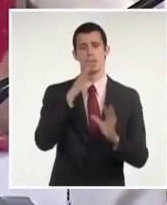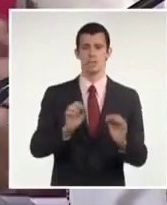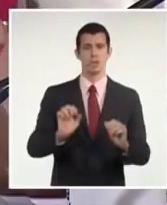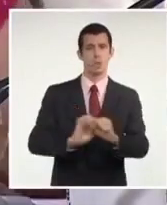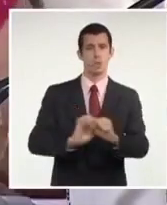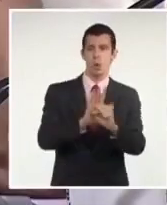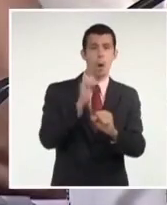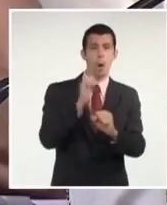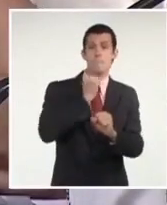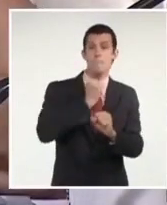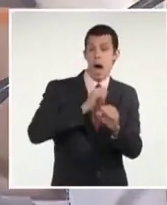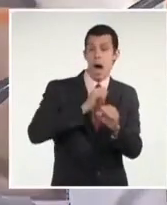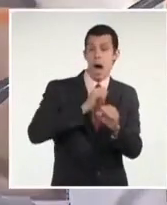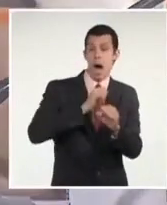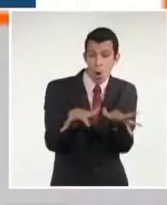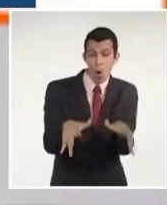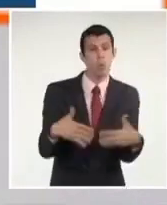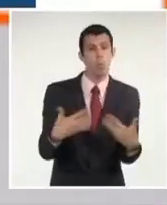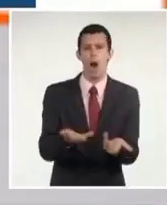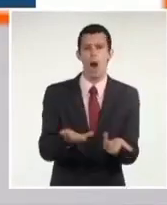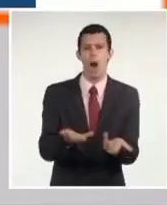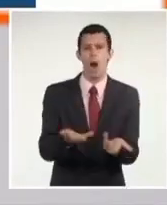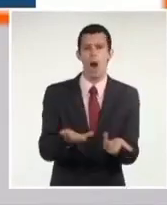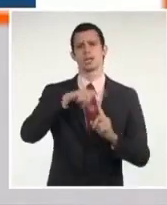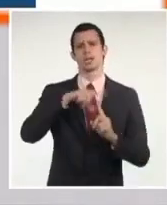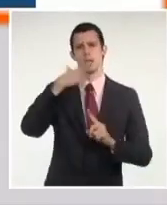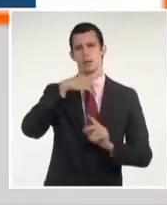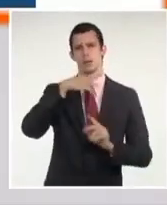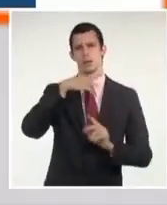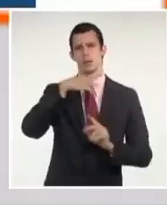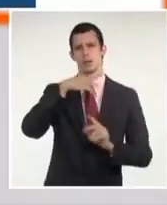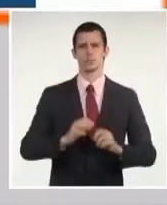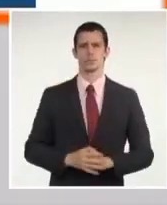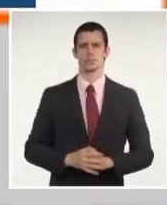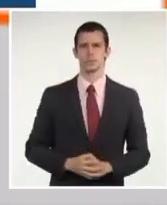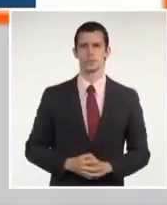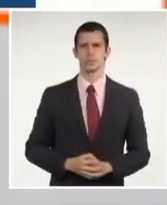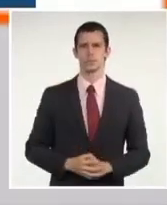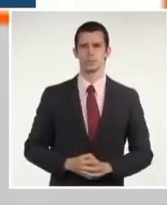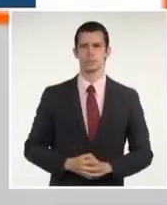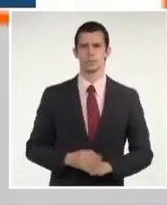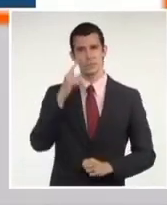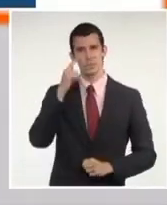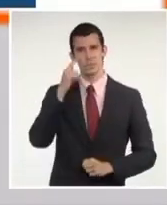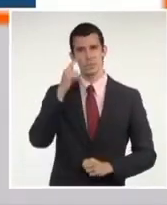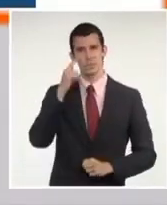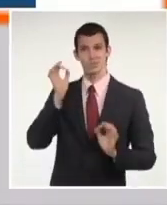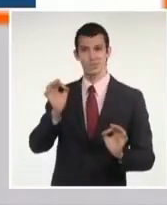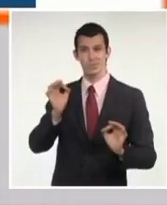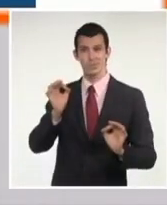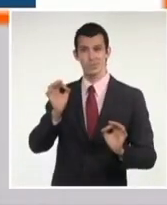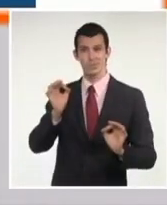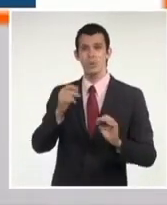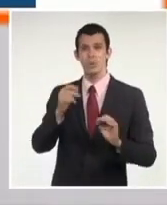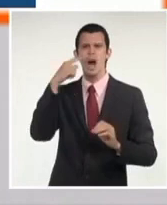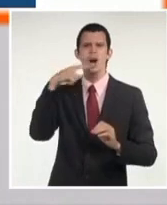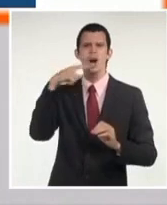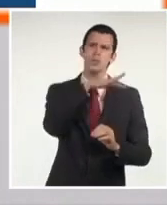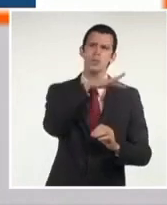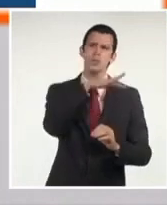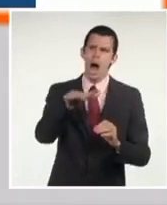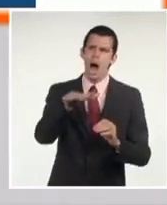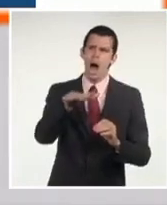estimados. La siguiente. Aquí este mapa habla, bueno, todo lo que ven ahí en rosado oscuro, eso es donde está hoy, ya este mapa